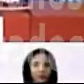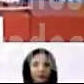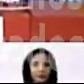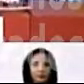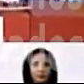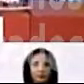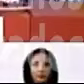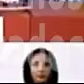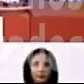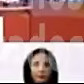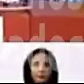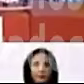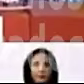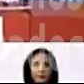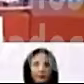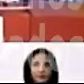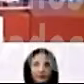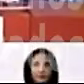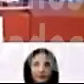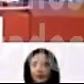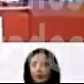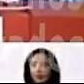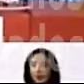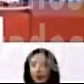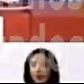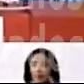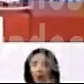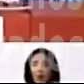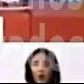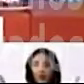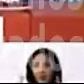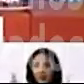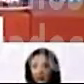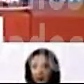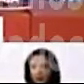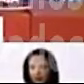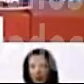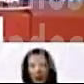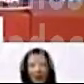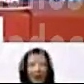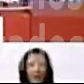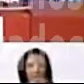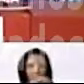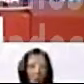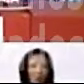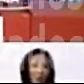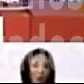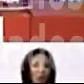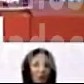comunicacional, porque los grandes medios de comunicación les encanta